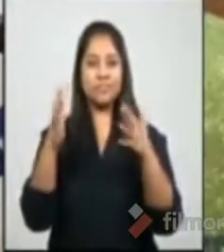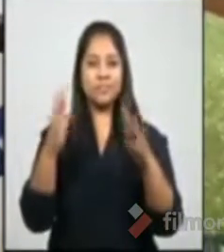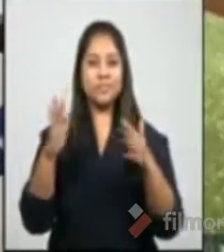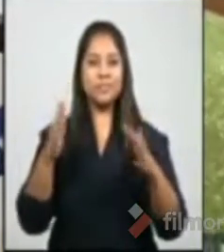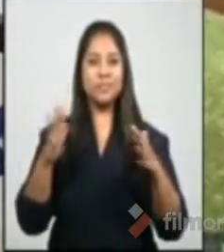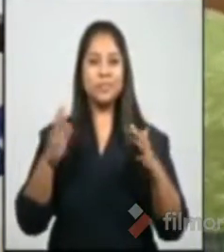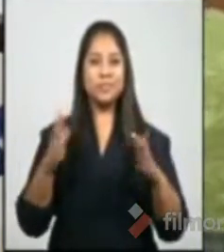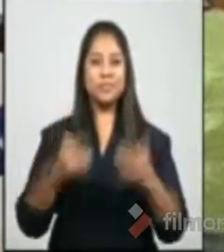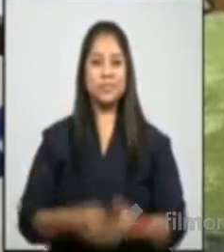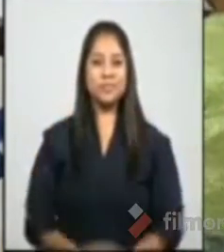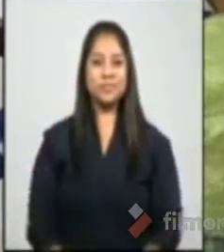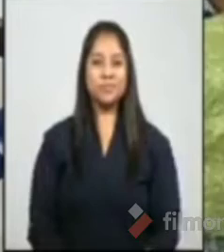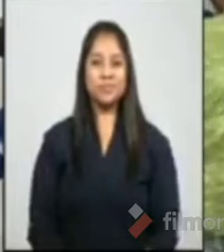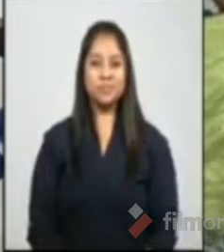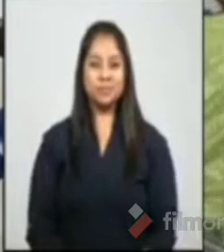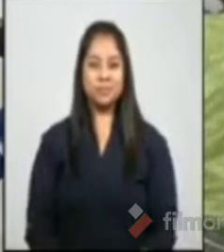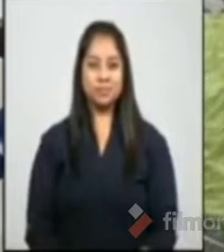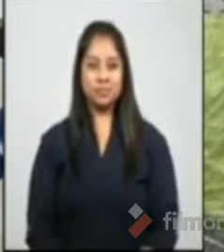aplauso.